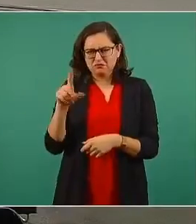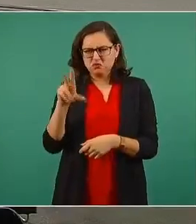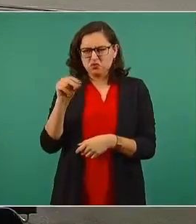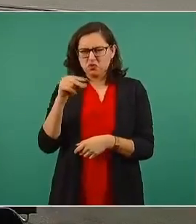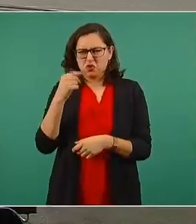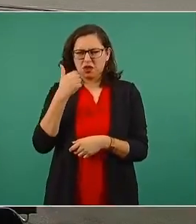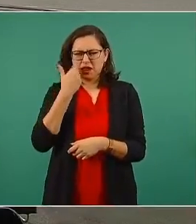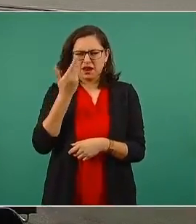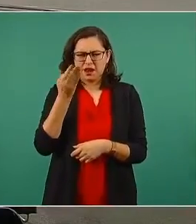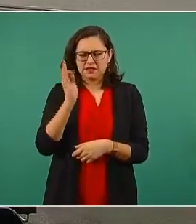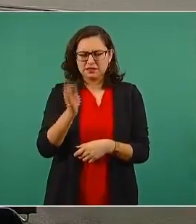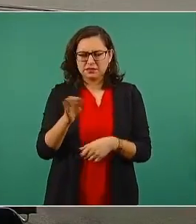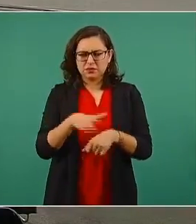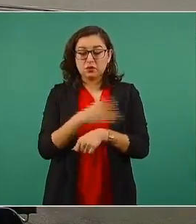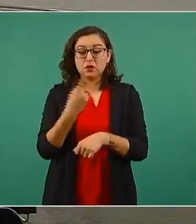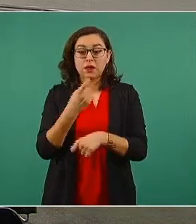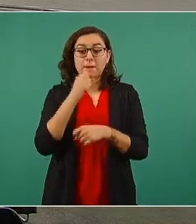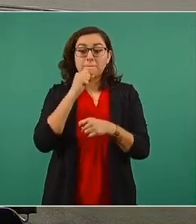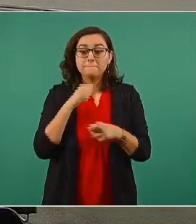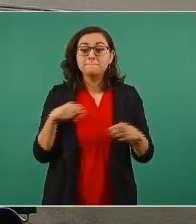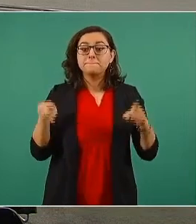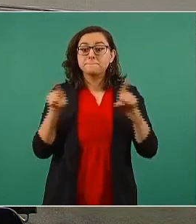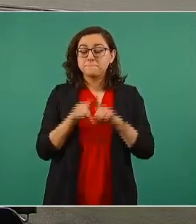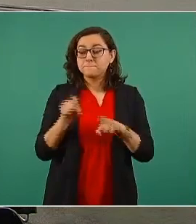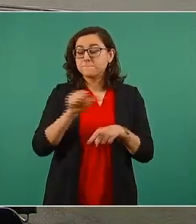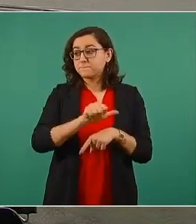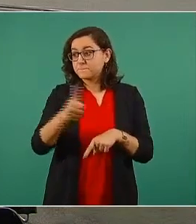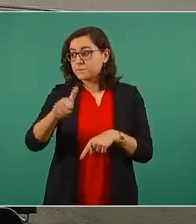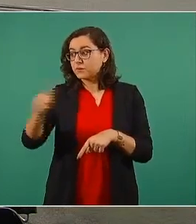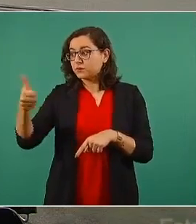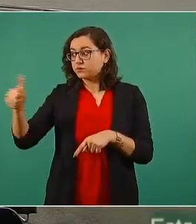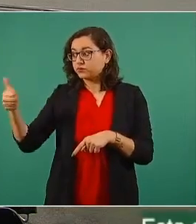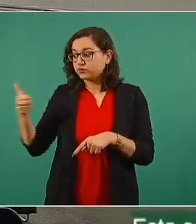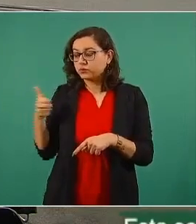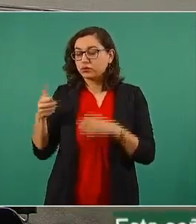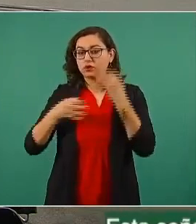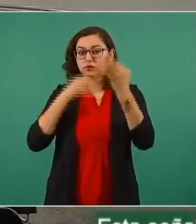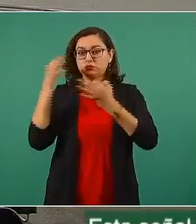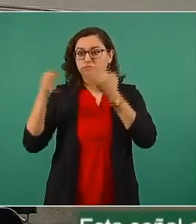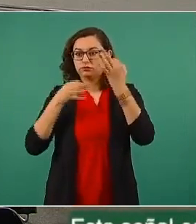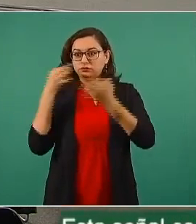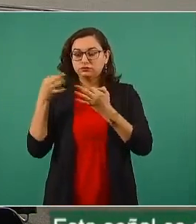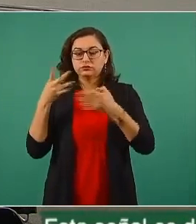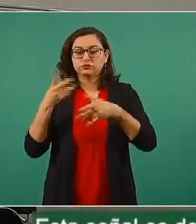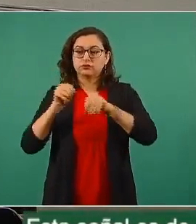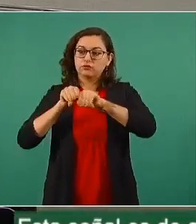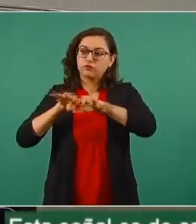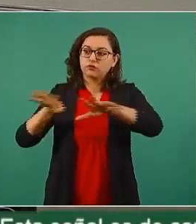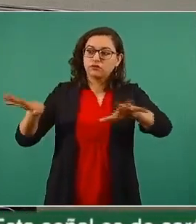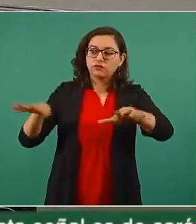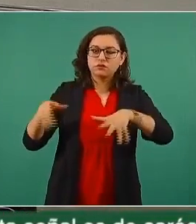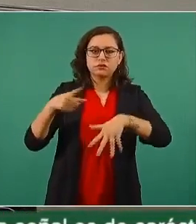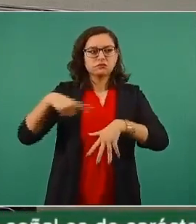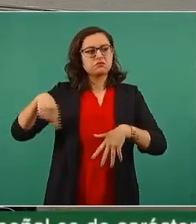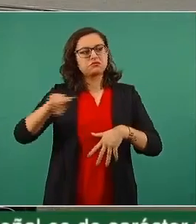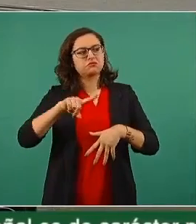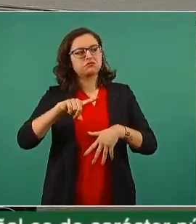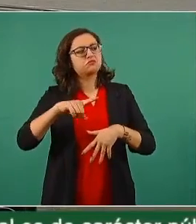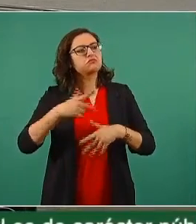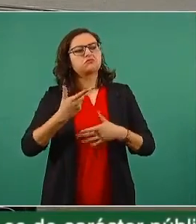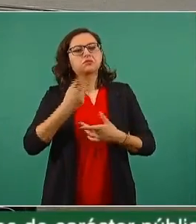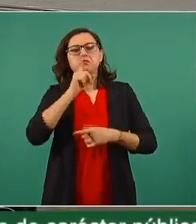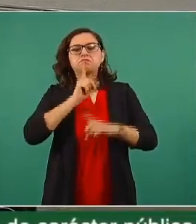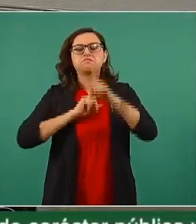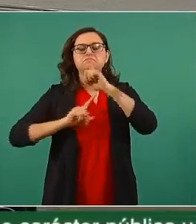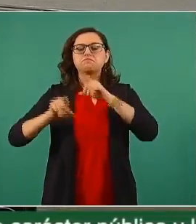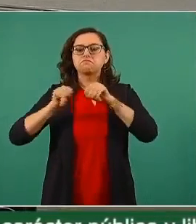varios medios de comunicación, quienes pese a las evidentes faltas a la verdad del comunicado de las autoridades locales se prestaron a la desinformación una vez más al